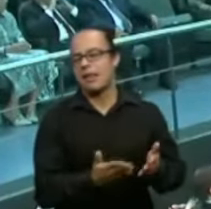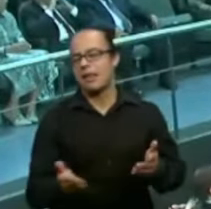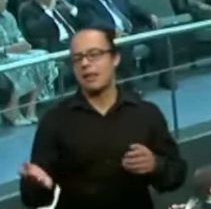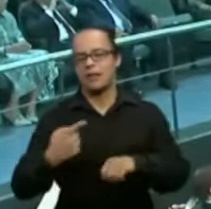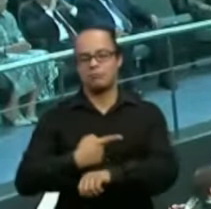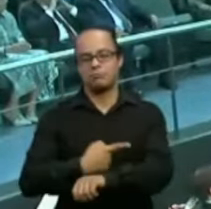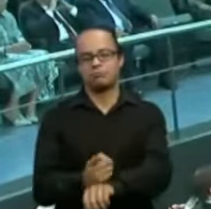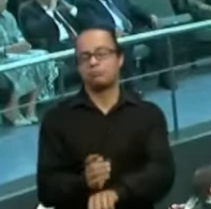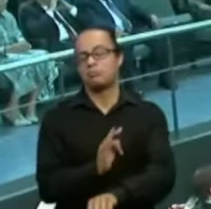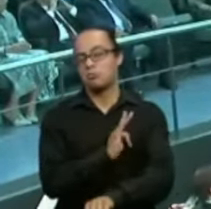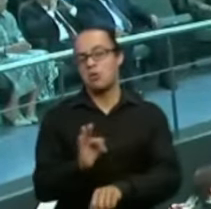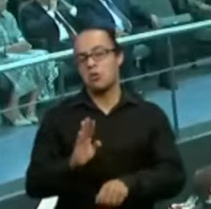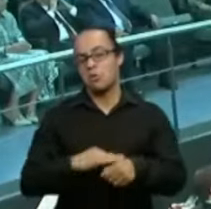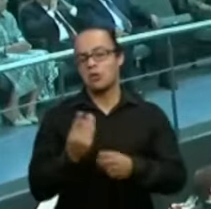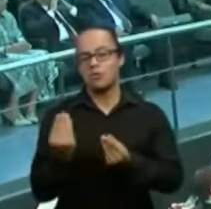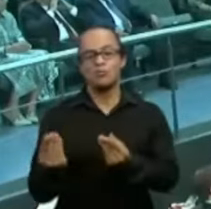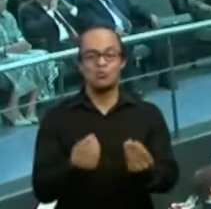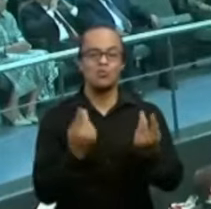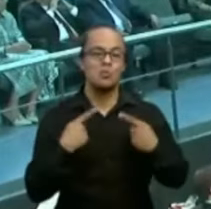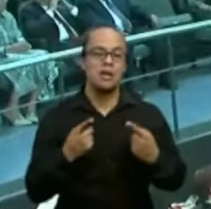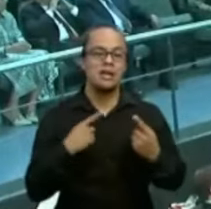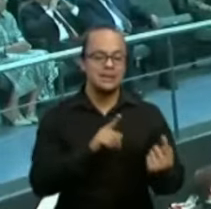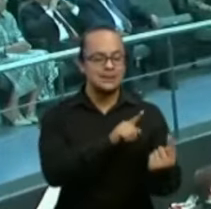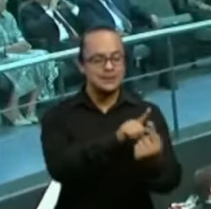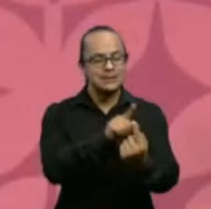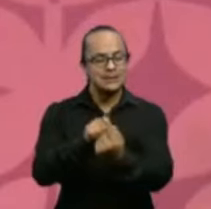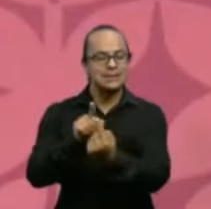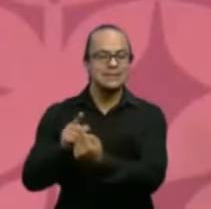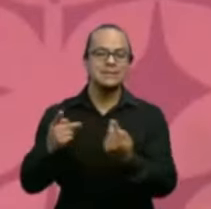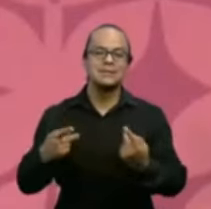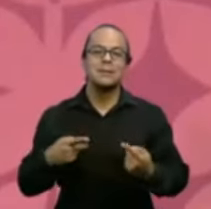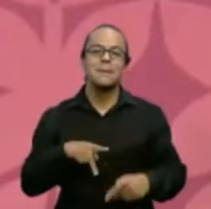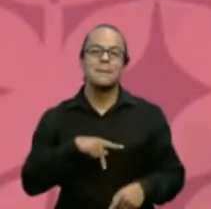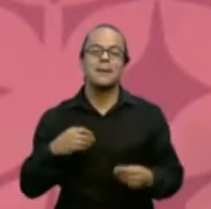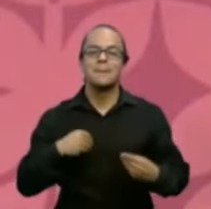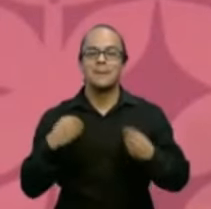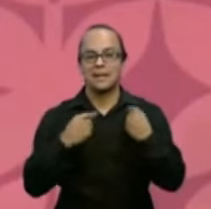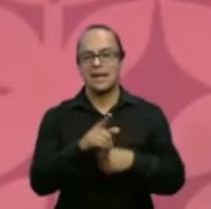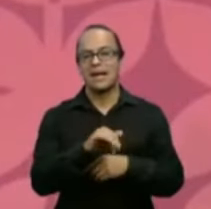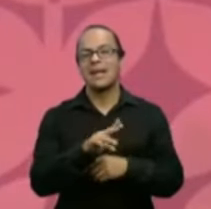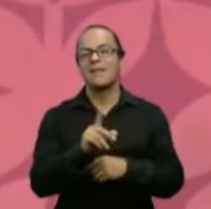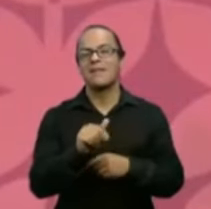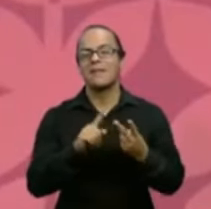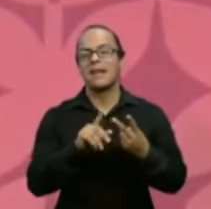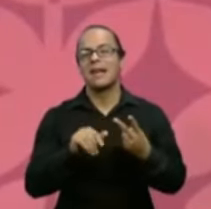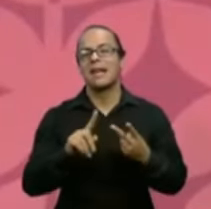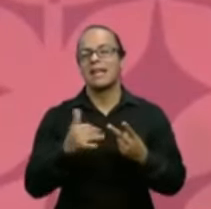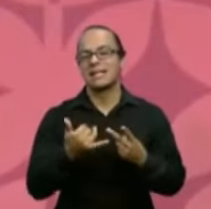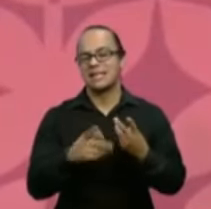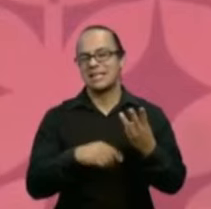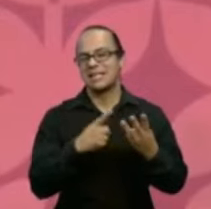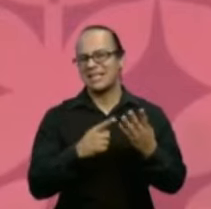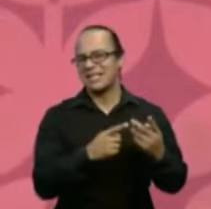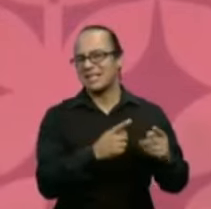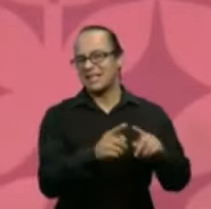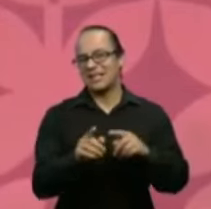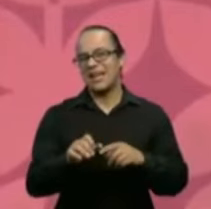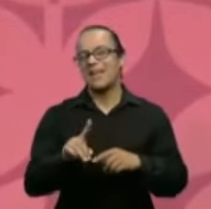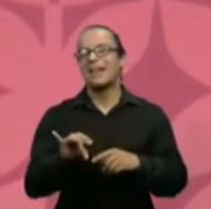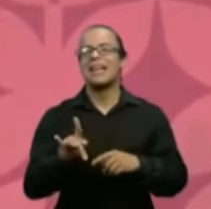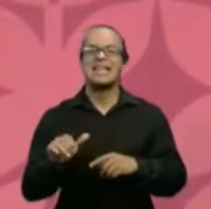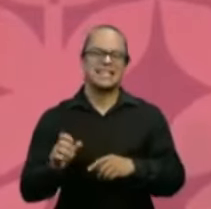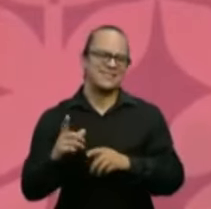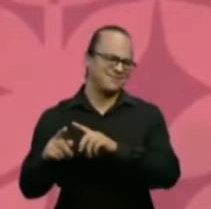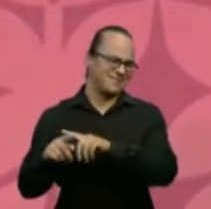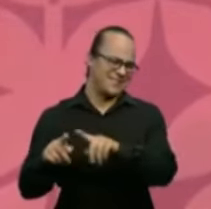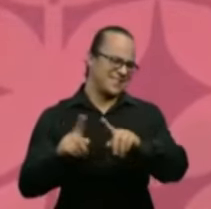yo digo que la mayoría han sido parte fundamental de mi vida. Ariadna, Leti, de la Ilustración, en fin, las Adelitas, bueno, en